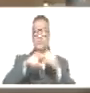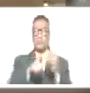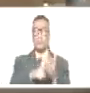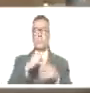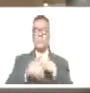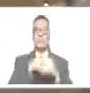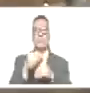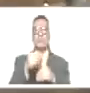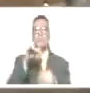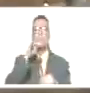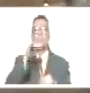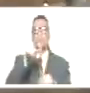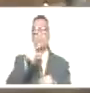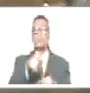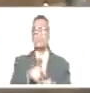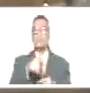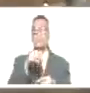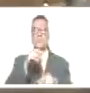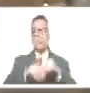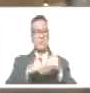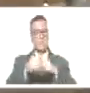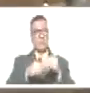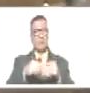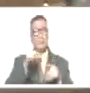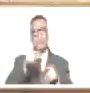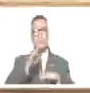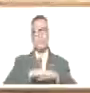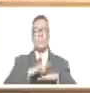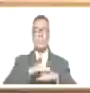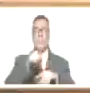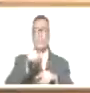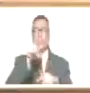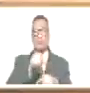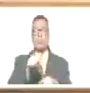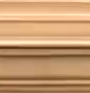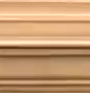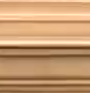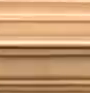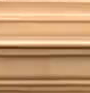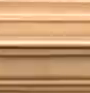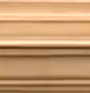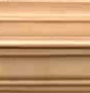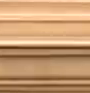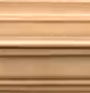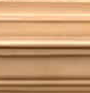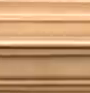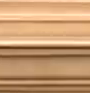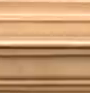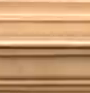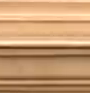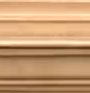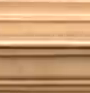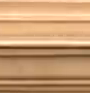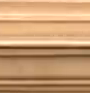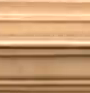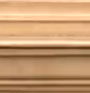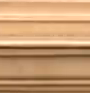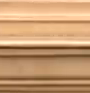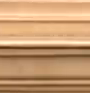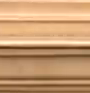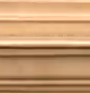y formadas sobre la materia. Es todo, señor presidente. En consideración,